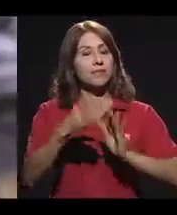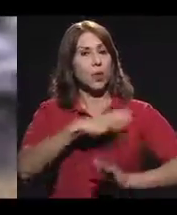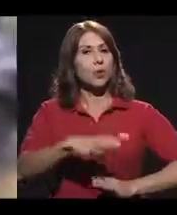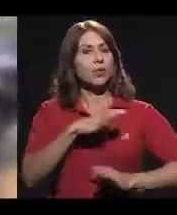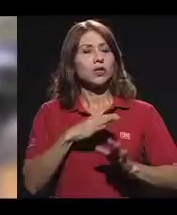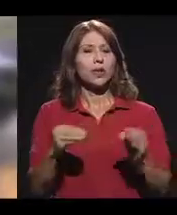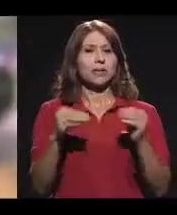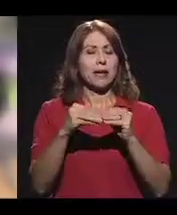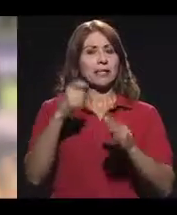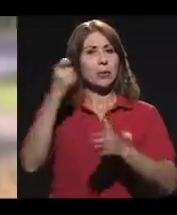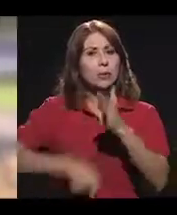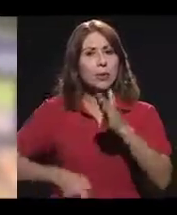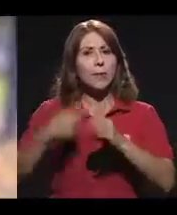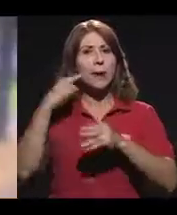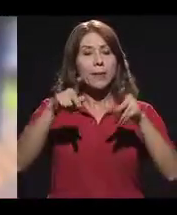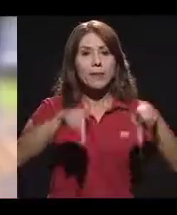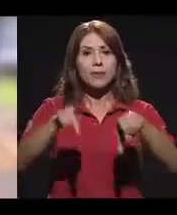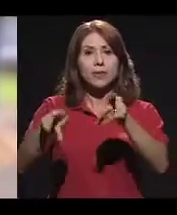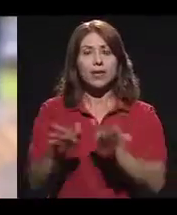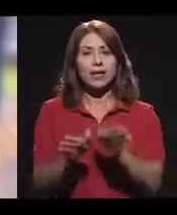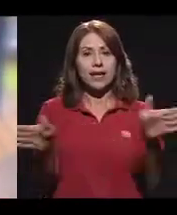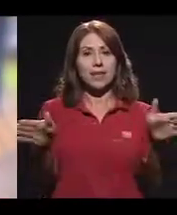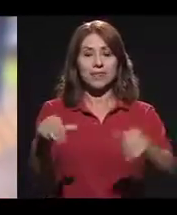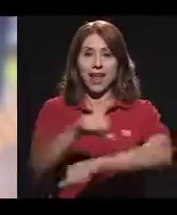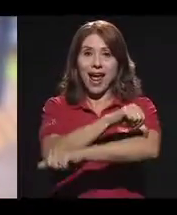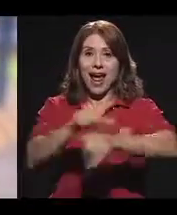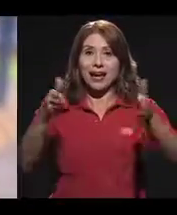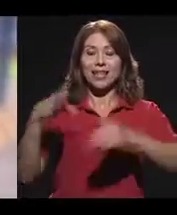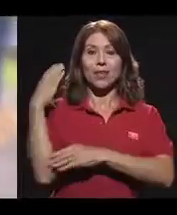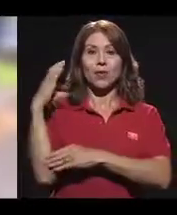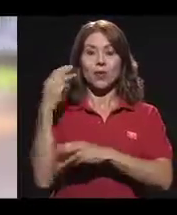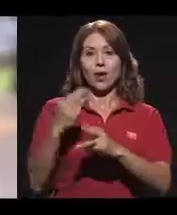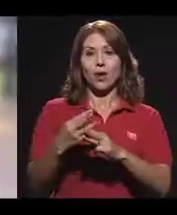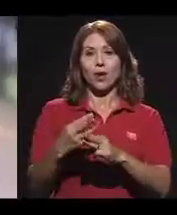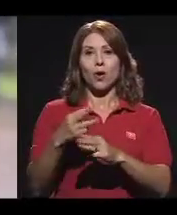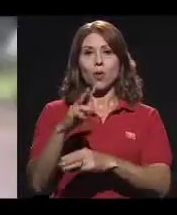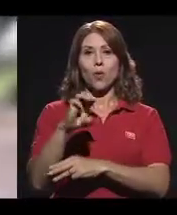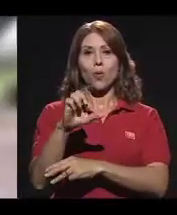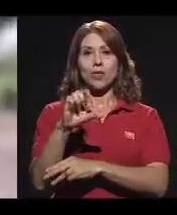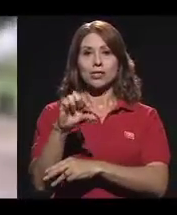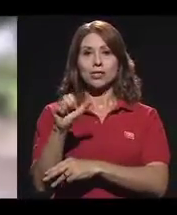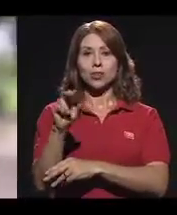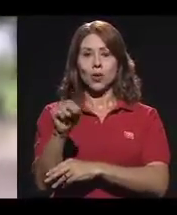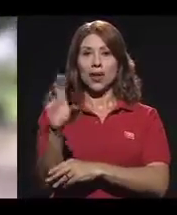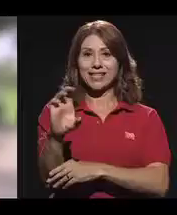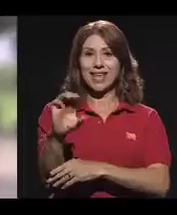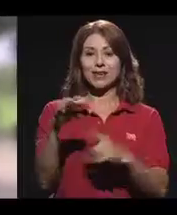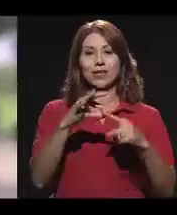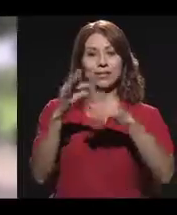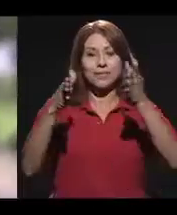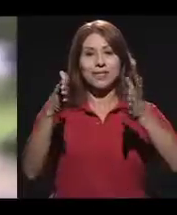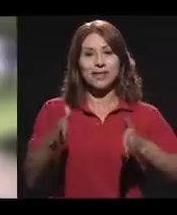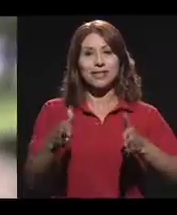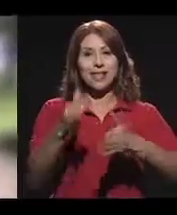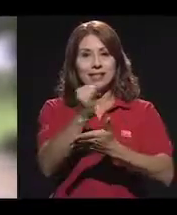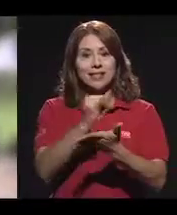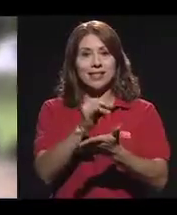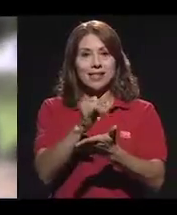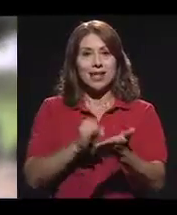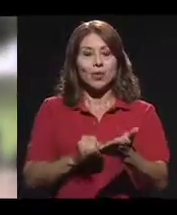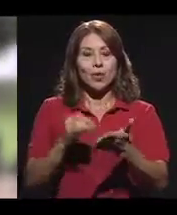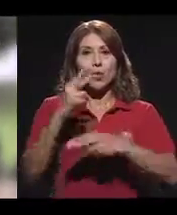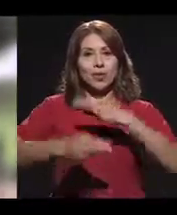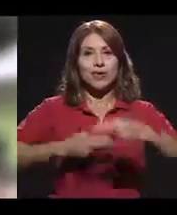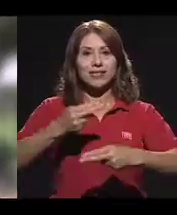en general. Con ello coincide el arquitecto colombiano Wilson Castellanos, especialista en diseño universal, quien compartió